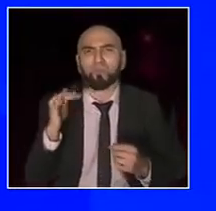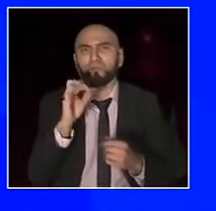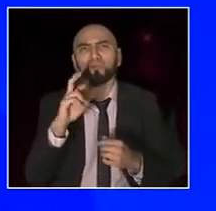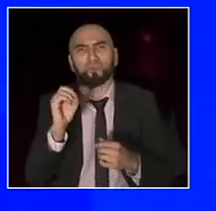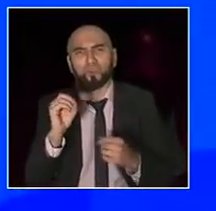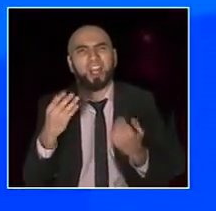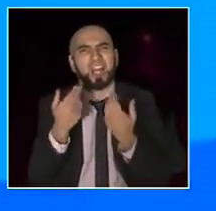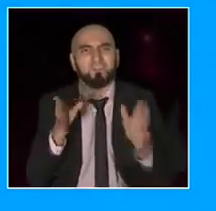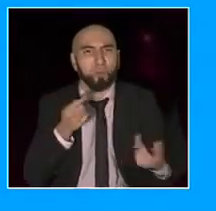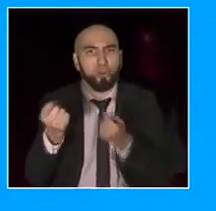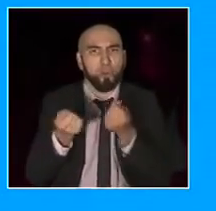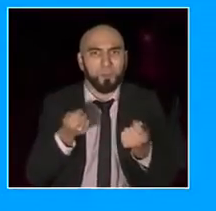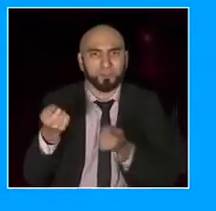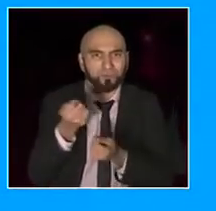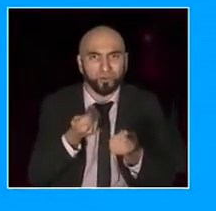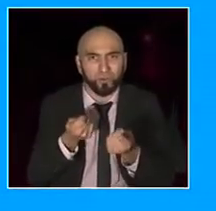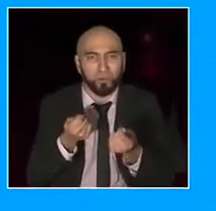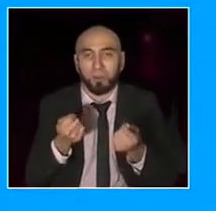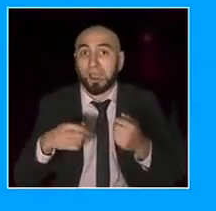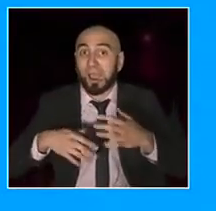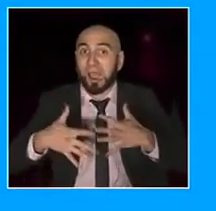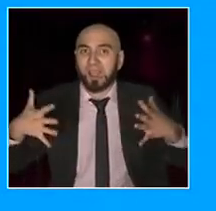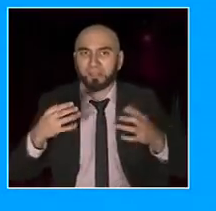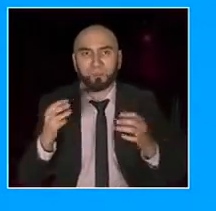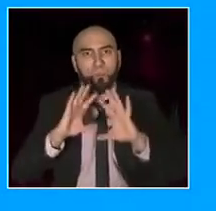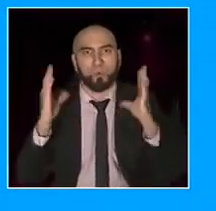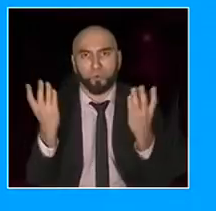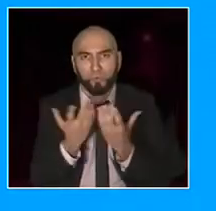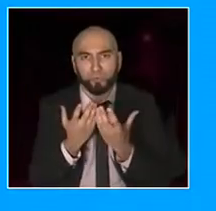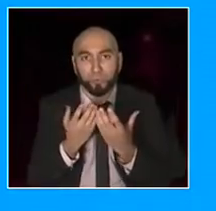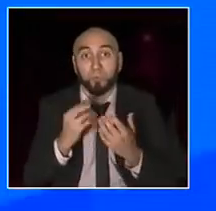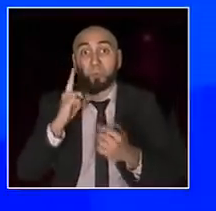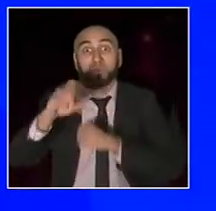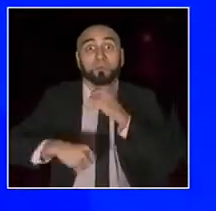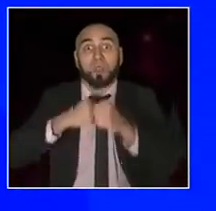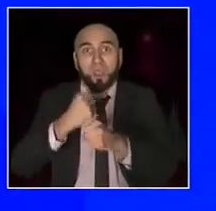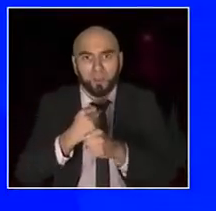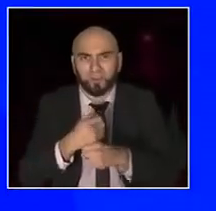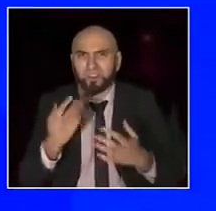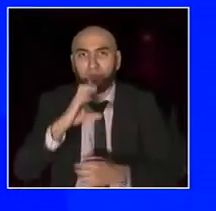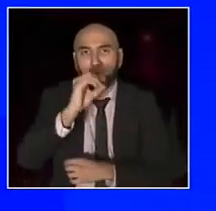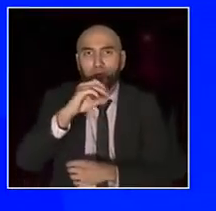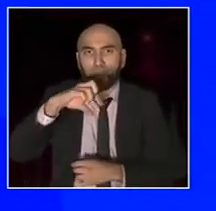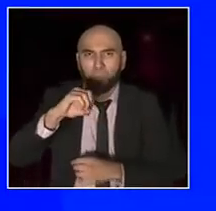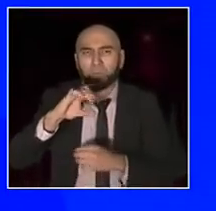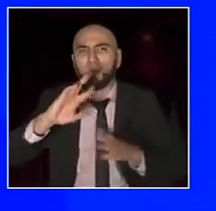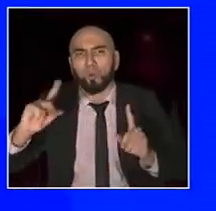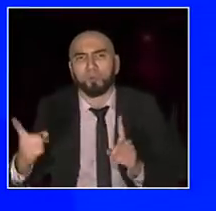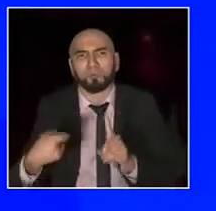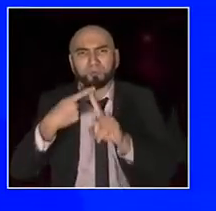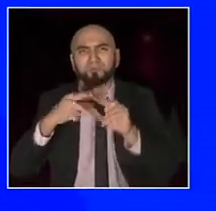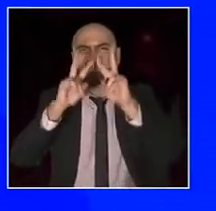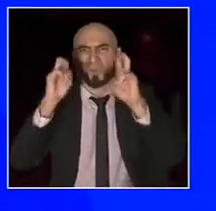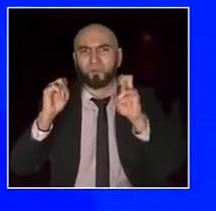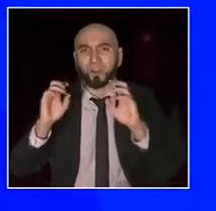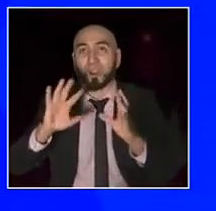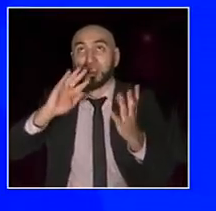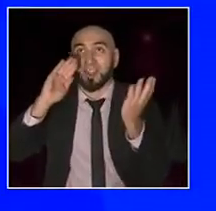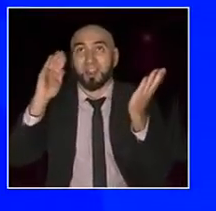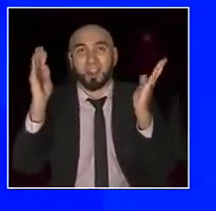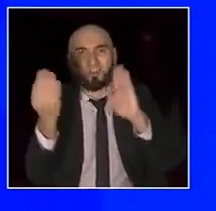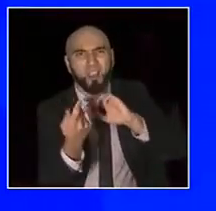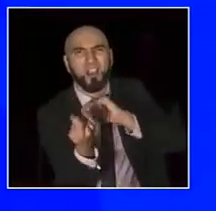del mundo. El próximo año seremos sede de la COP, el encuentro sobre el cambio climático y el